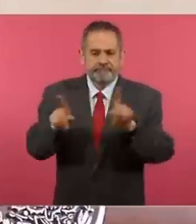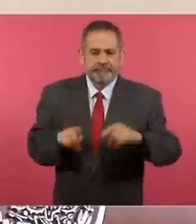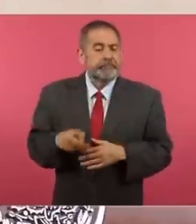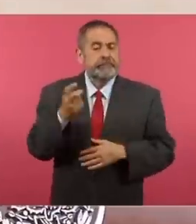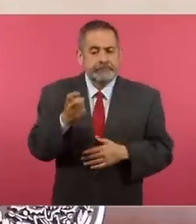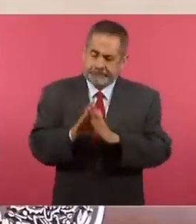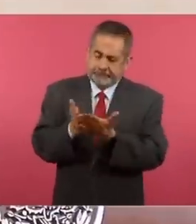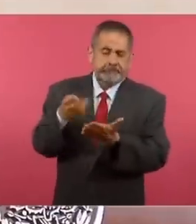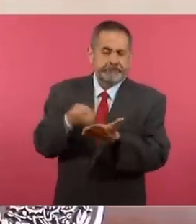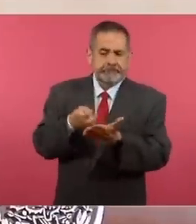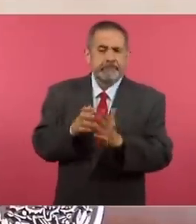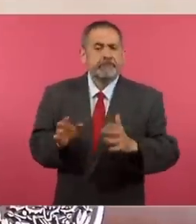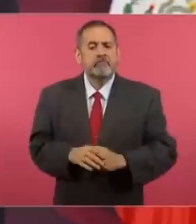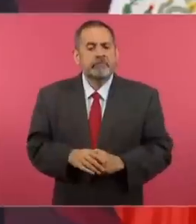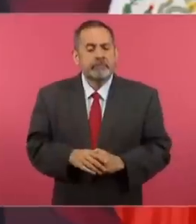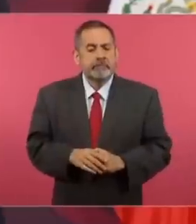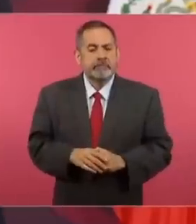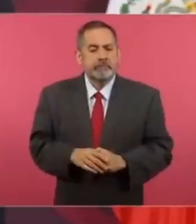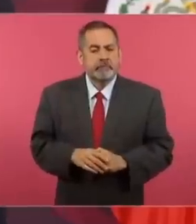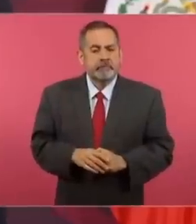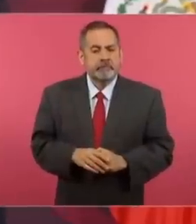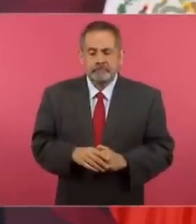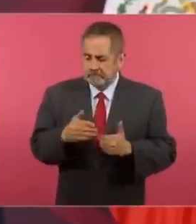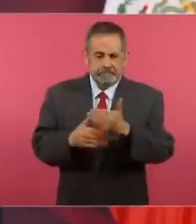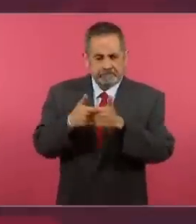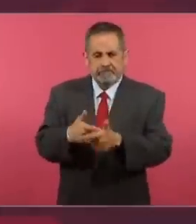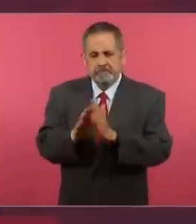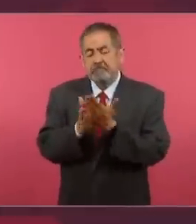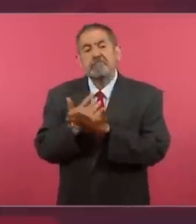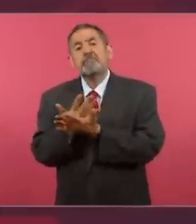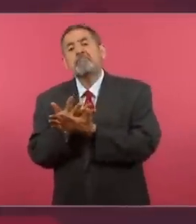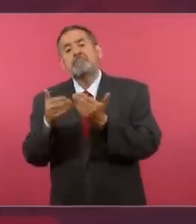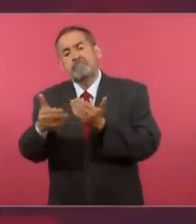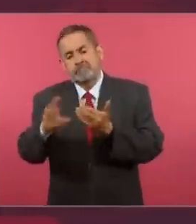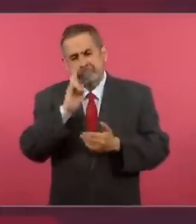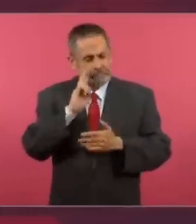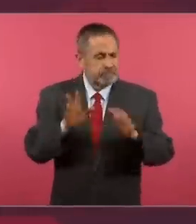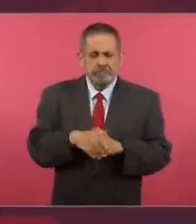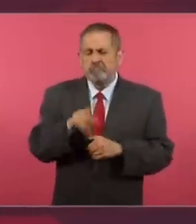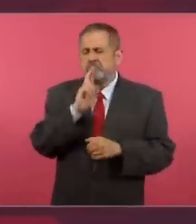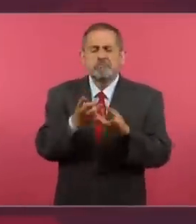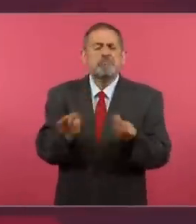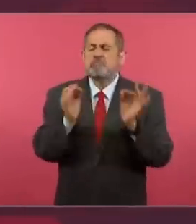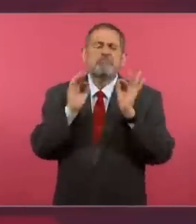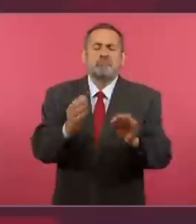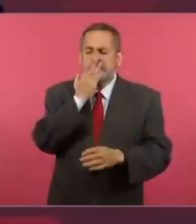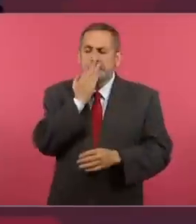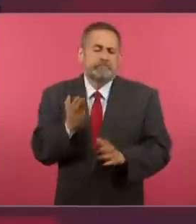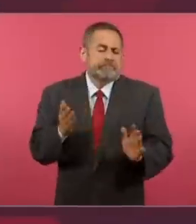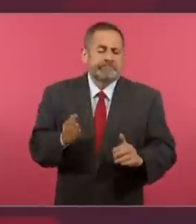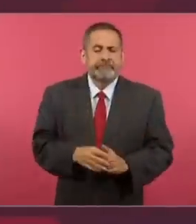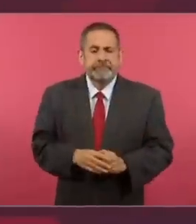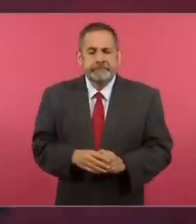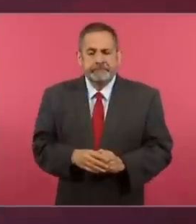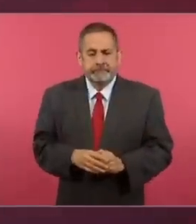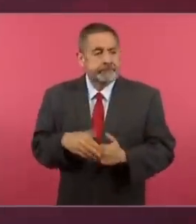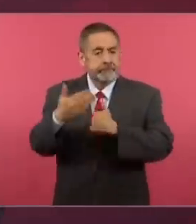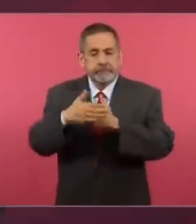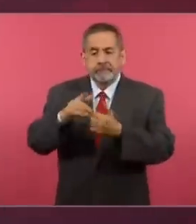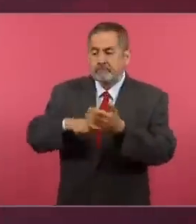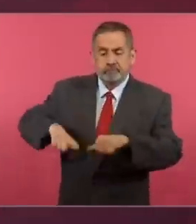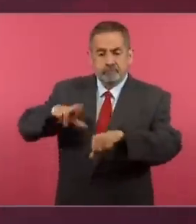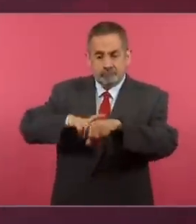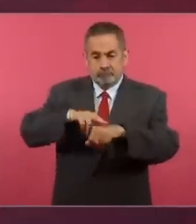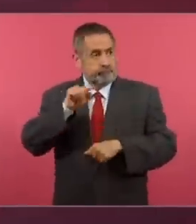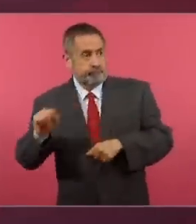esto de los libros así está vamos a esperar que van a resolver los gobernadores